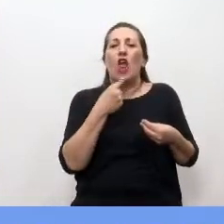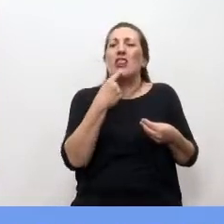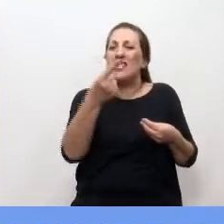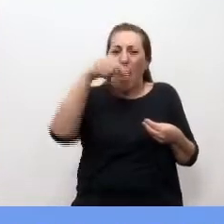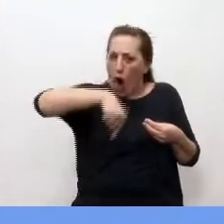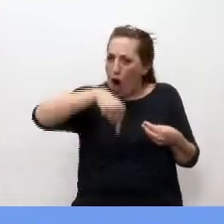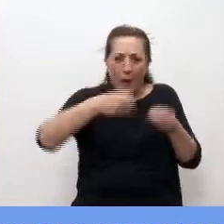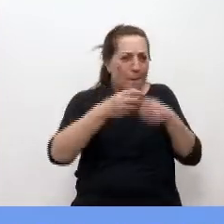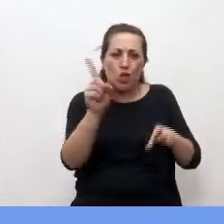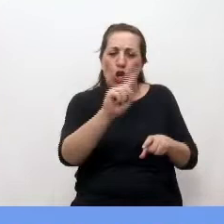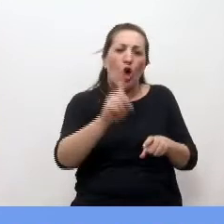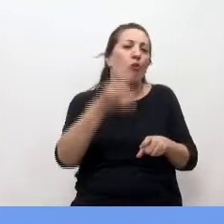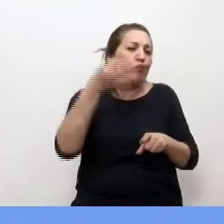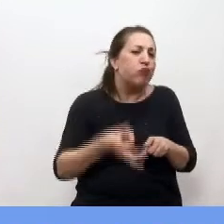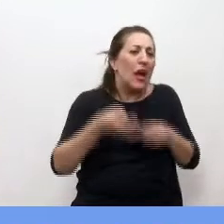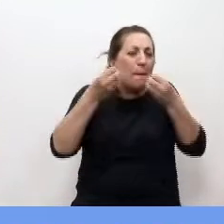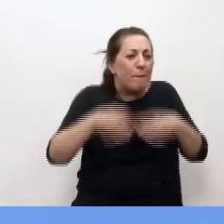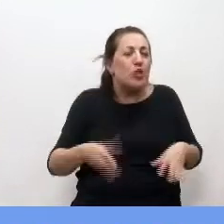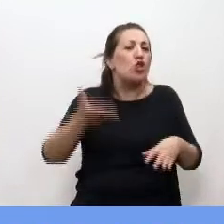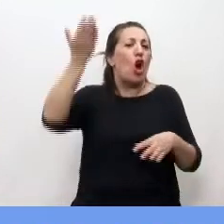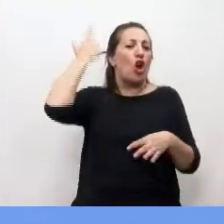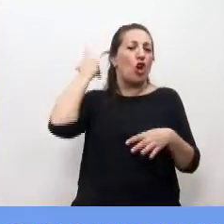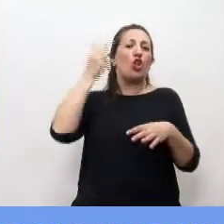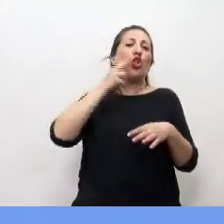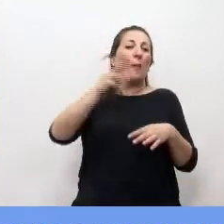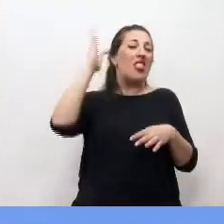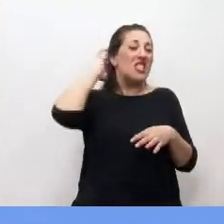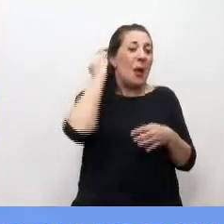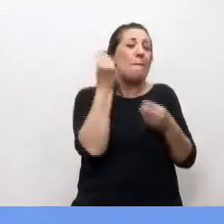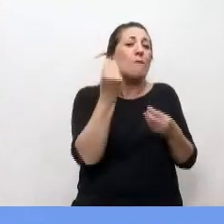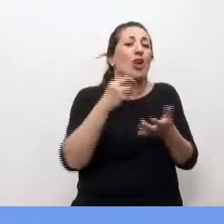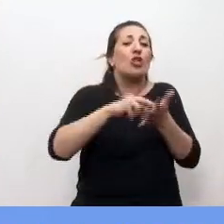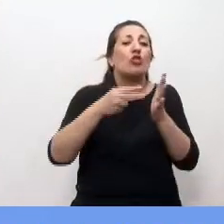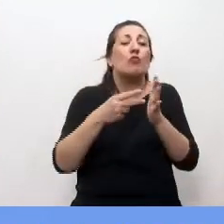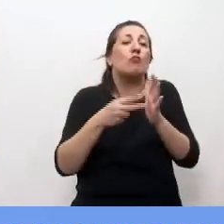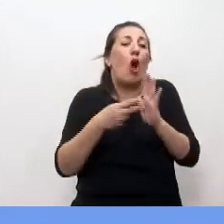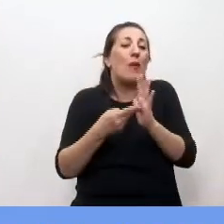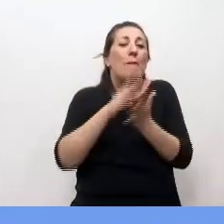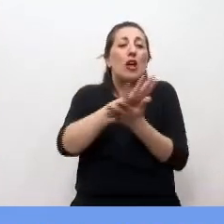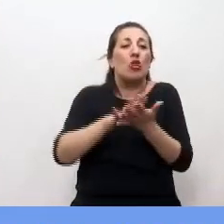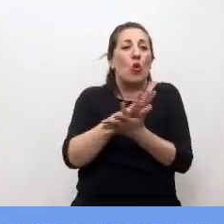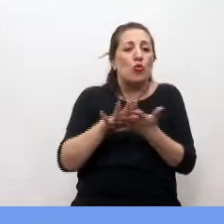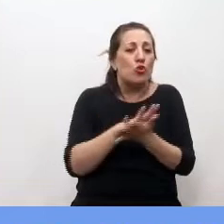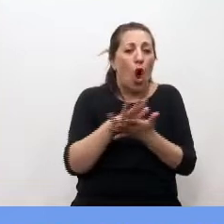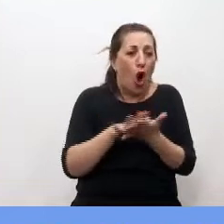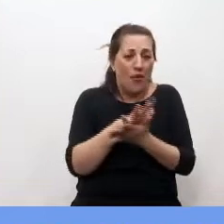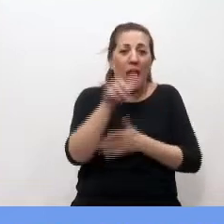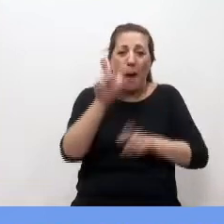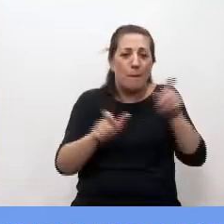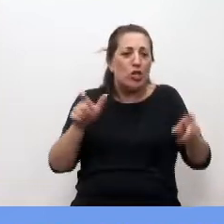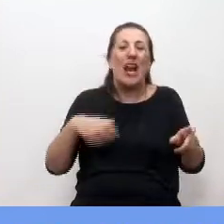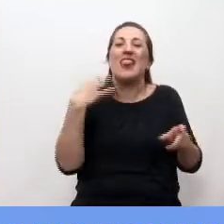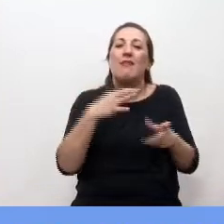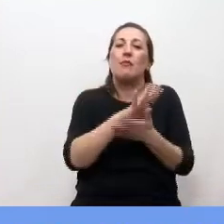empezó en el 2016 porque para resolver los problemas de la gente tenemos que hacerlo con la verdad